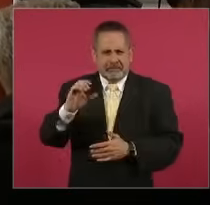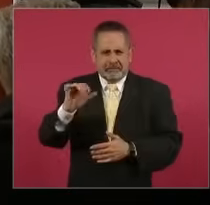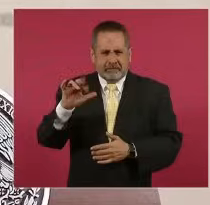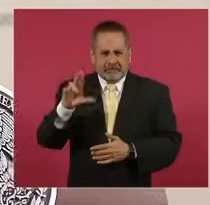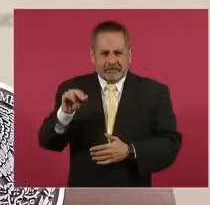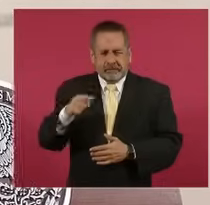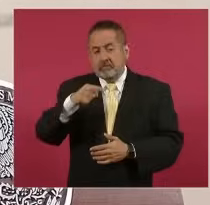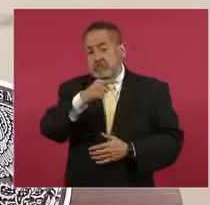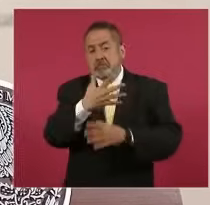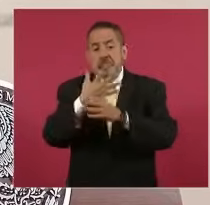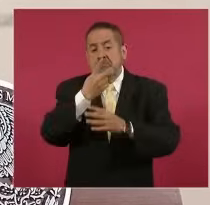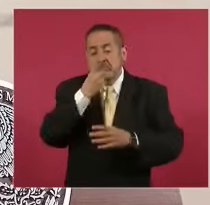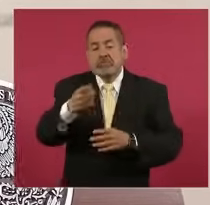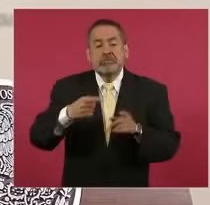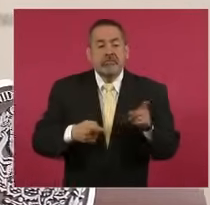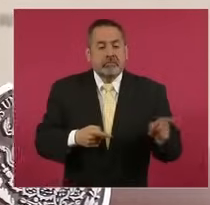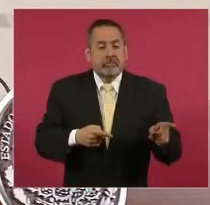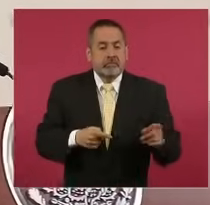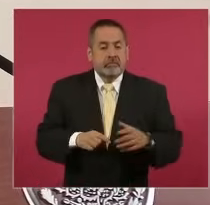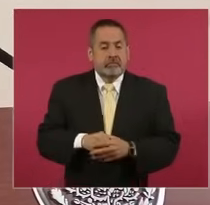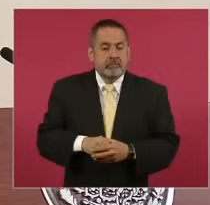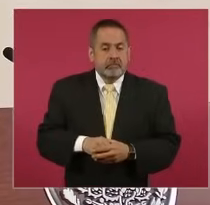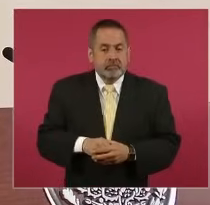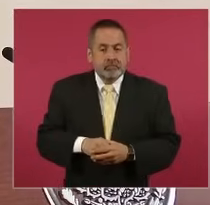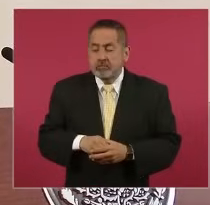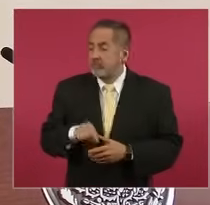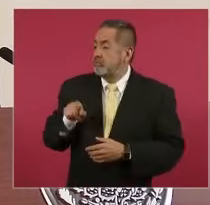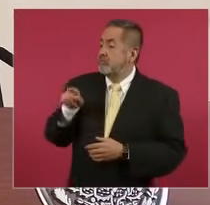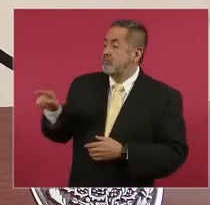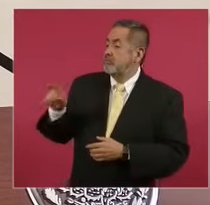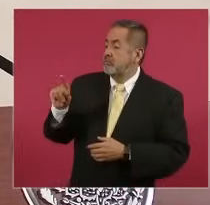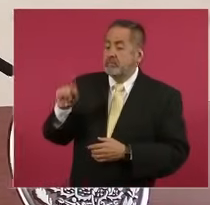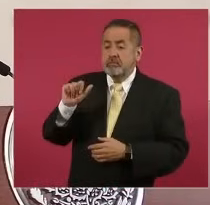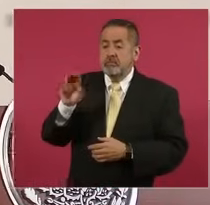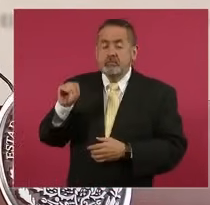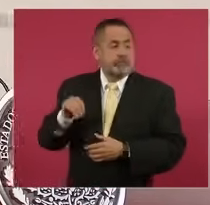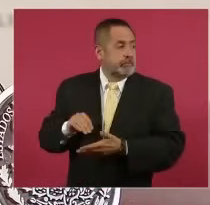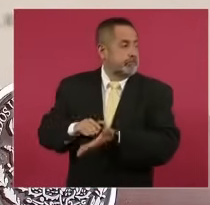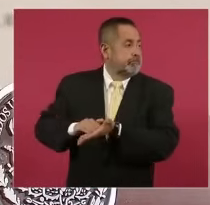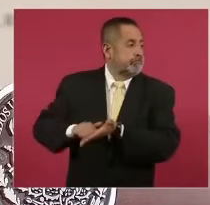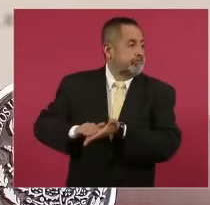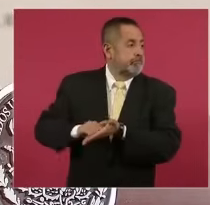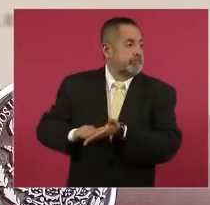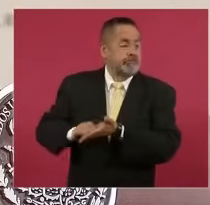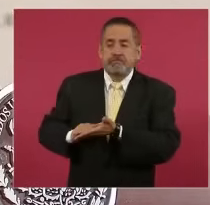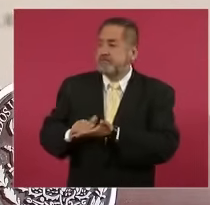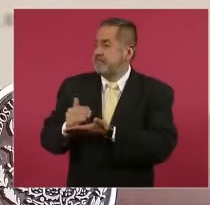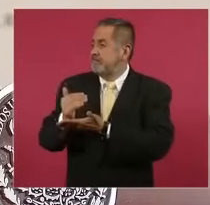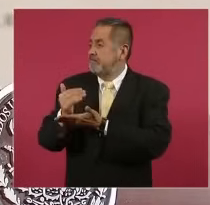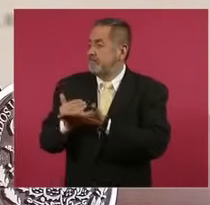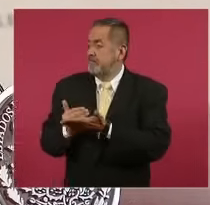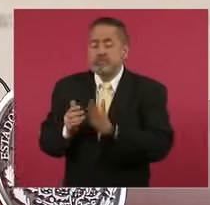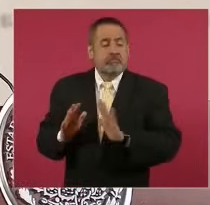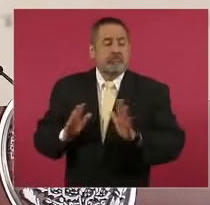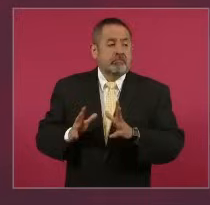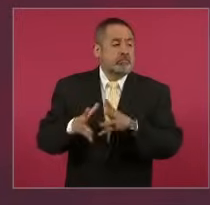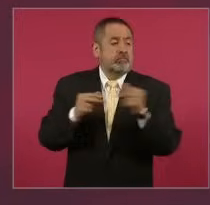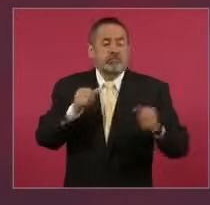En donde dice que desaparecimos nosotros a no sé cuántos,